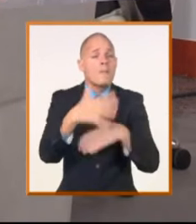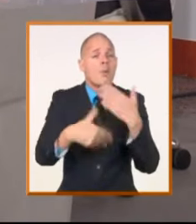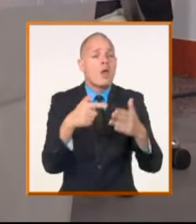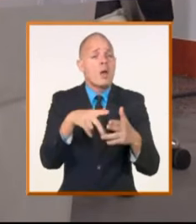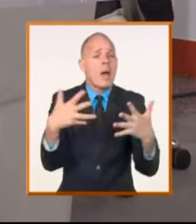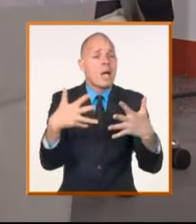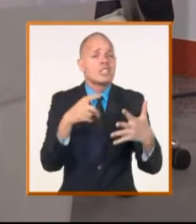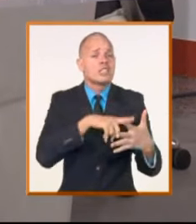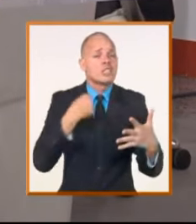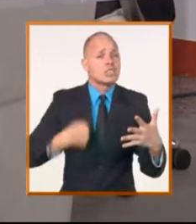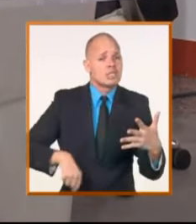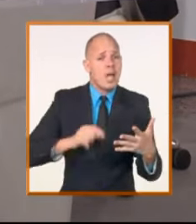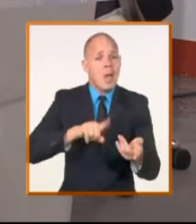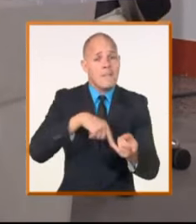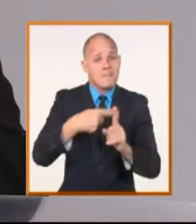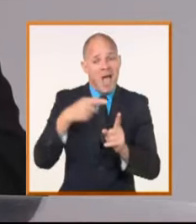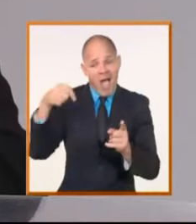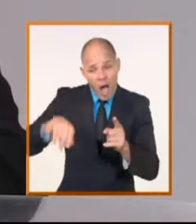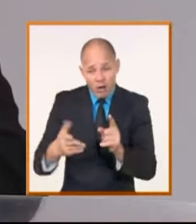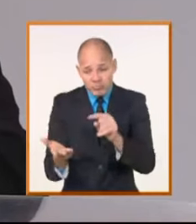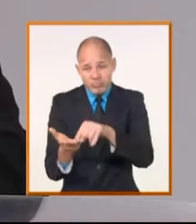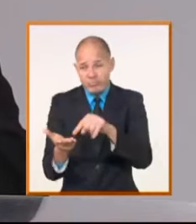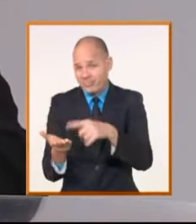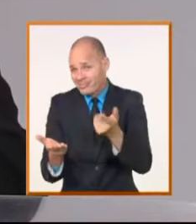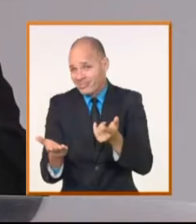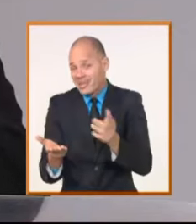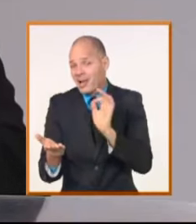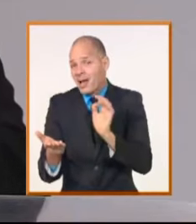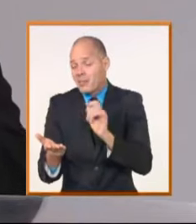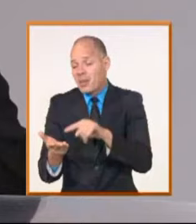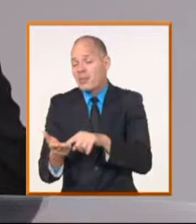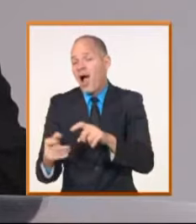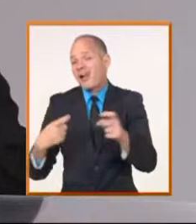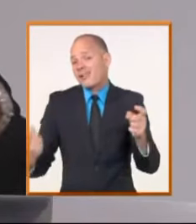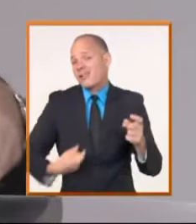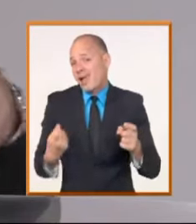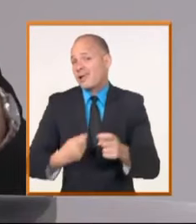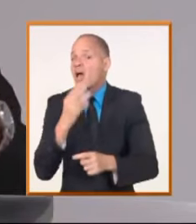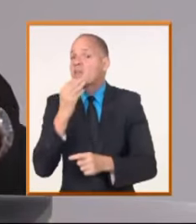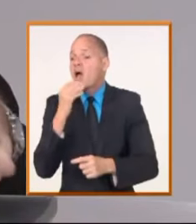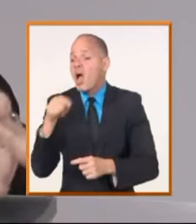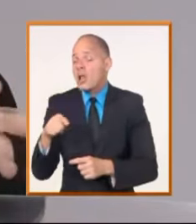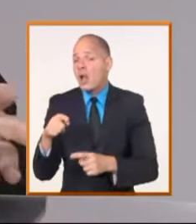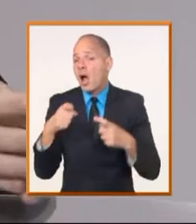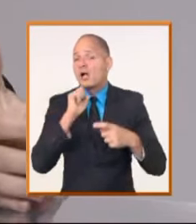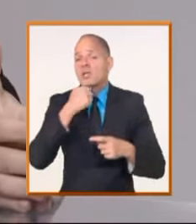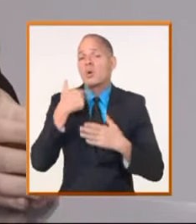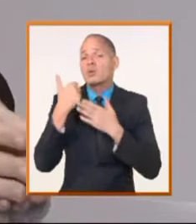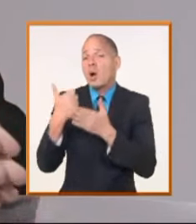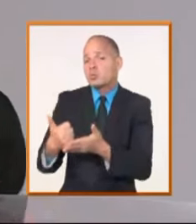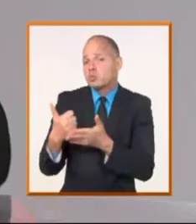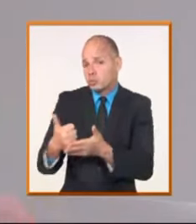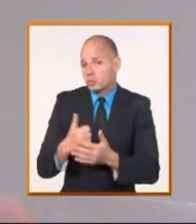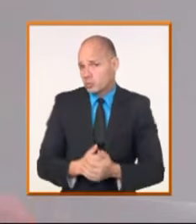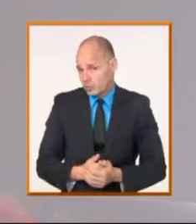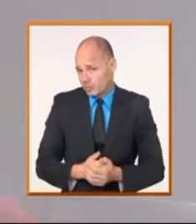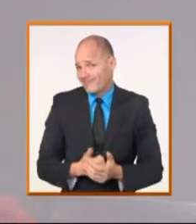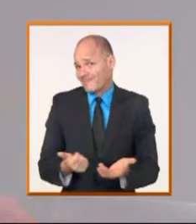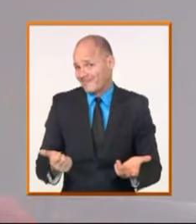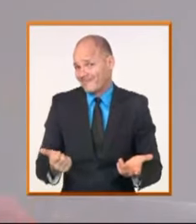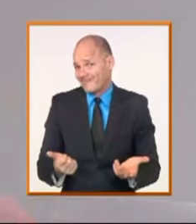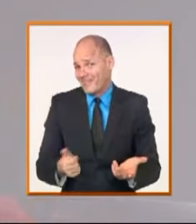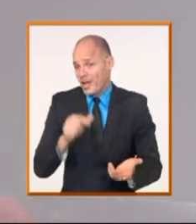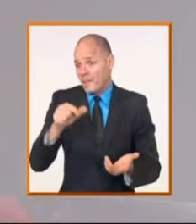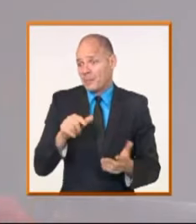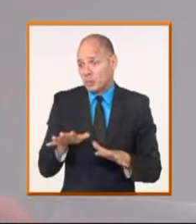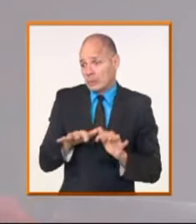apoyo a Israel ahora. No, ahora mismo ha sido parte del tema del debate respecto, aunque en ese caso sí las élites han tenido una tendencia a alinearse